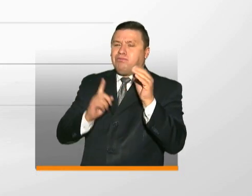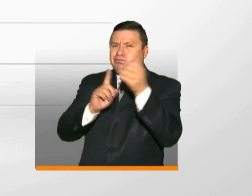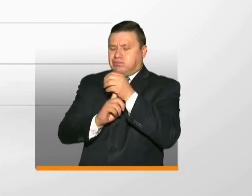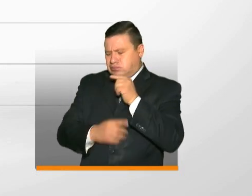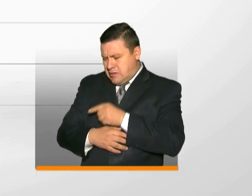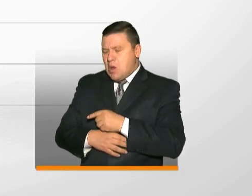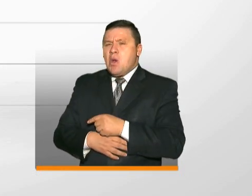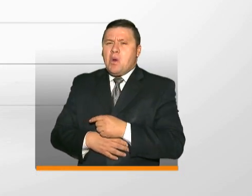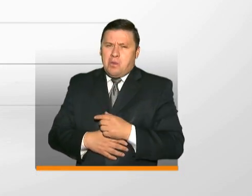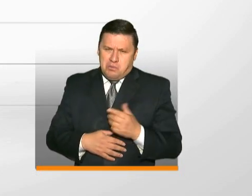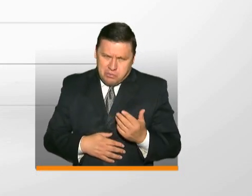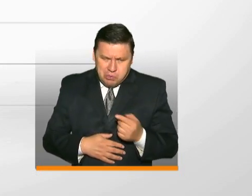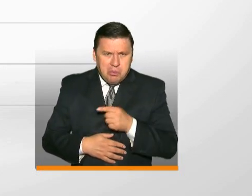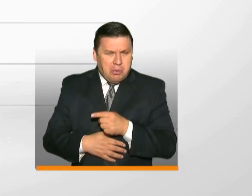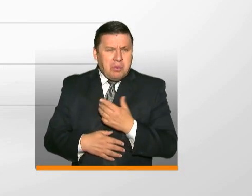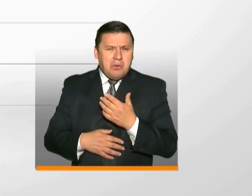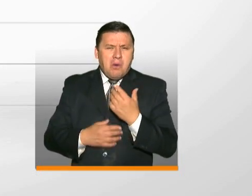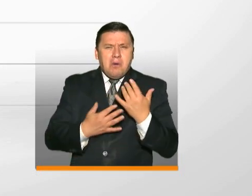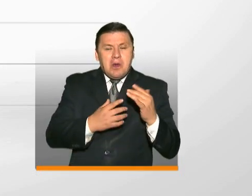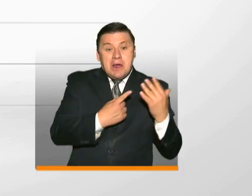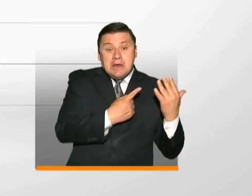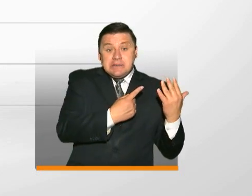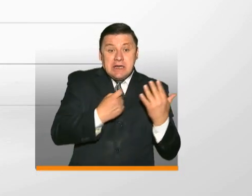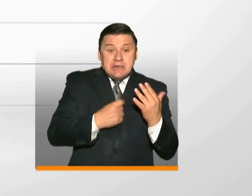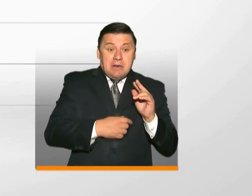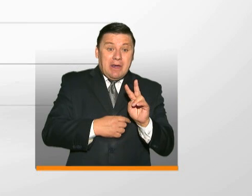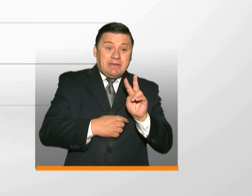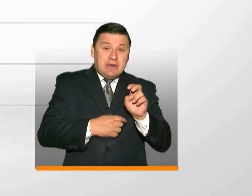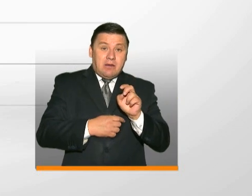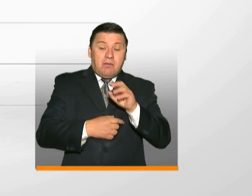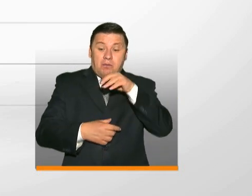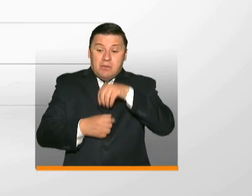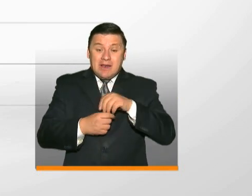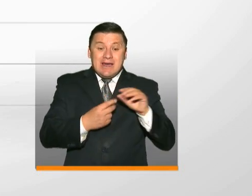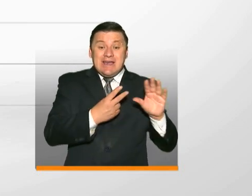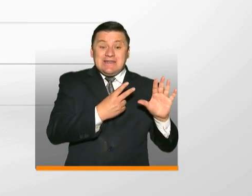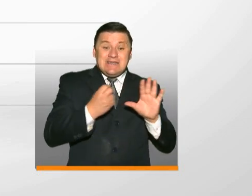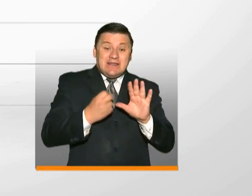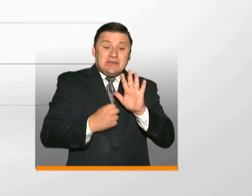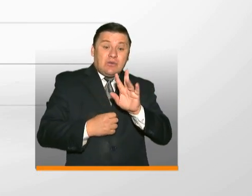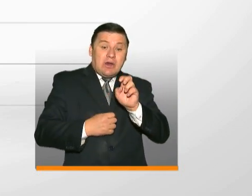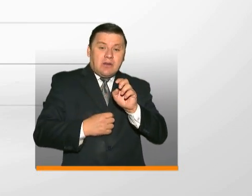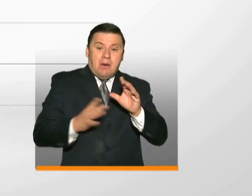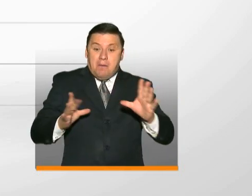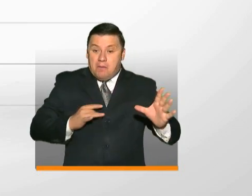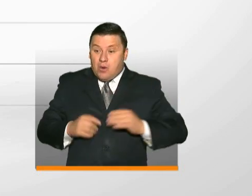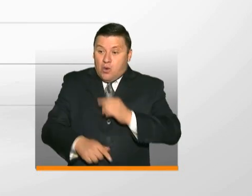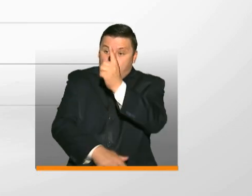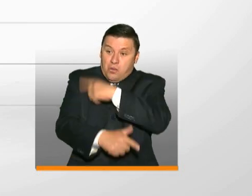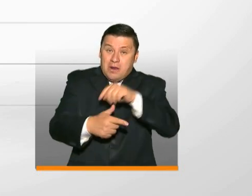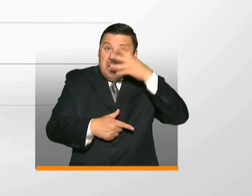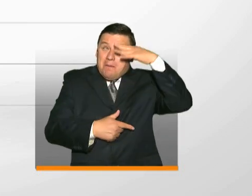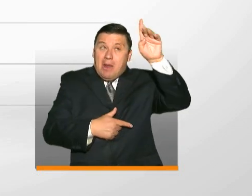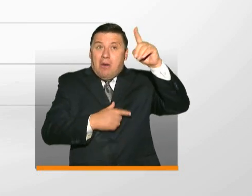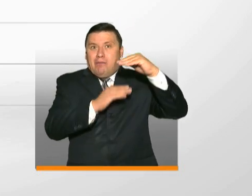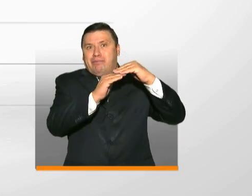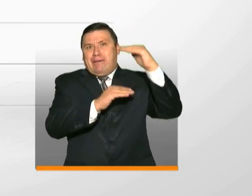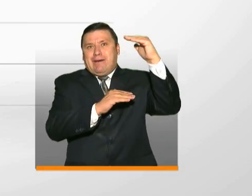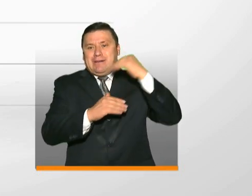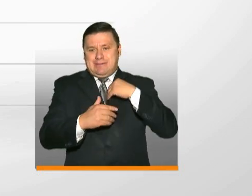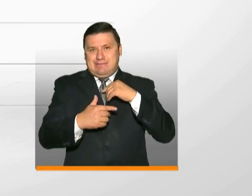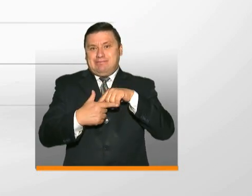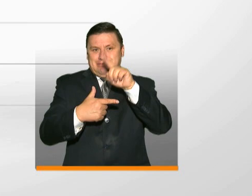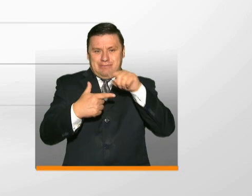cuenta que estamos en 626 frente a 756 contagios por millón en México,